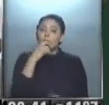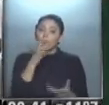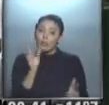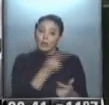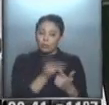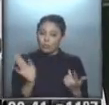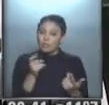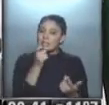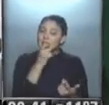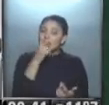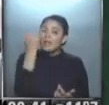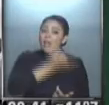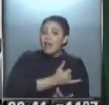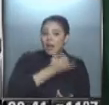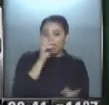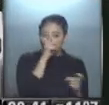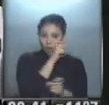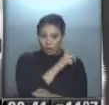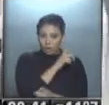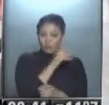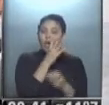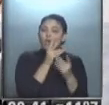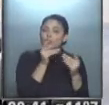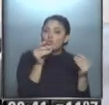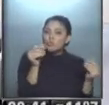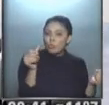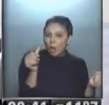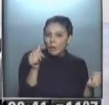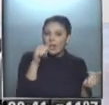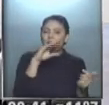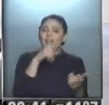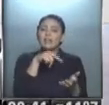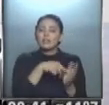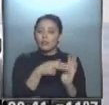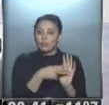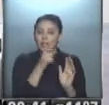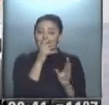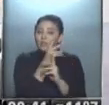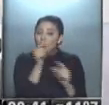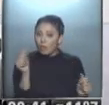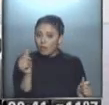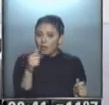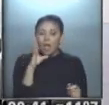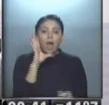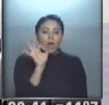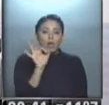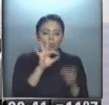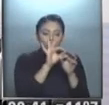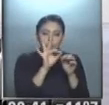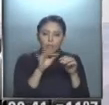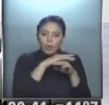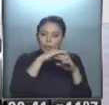retinopatía diabética. Si tiene retinopatía diabética, la leve tiene un microaneurisma. ¿Qué es un microaneurisma? Es una dilatación de un